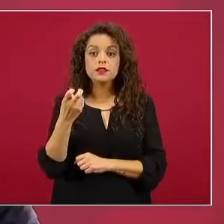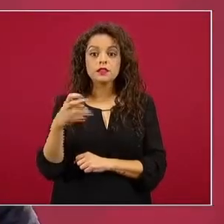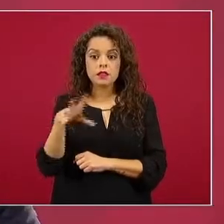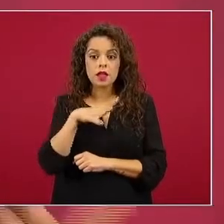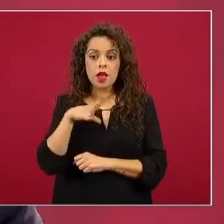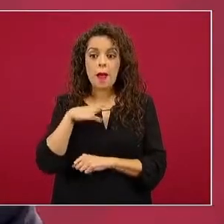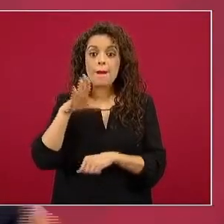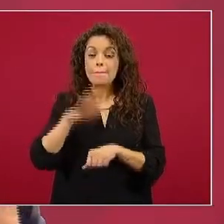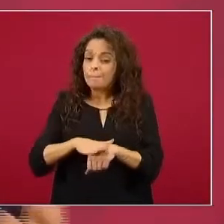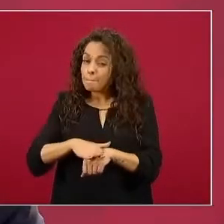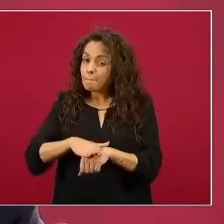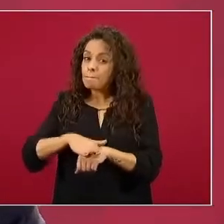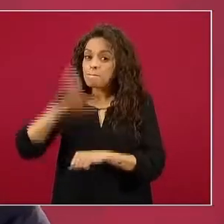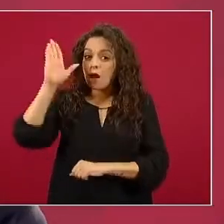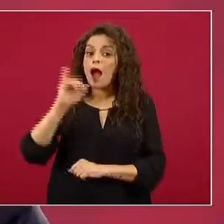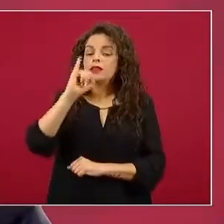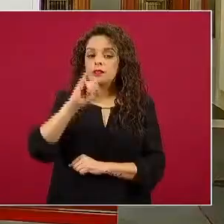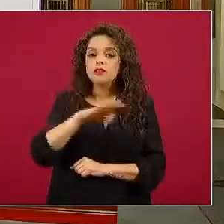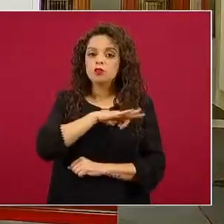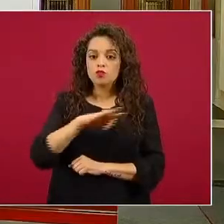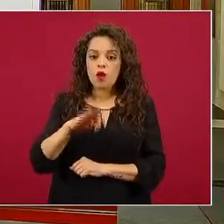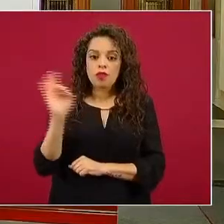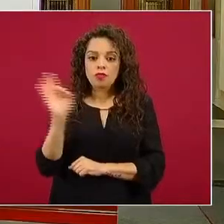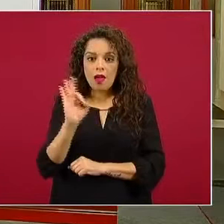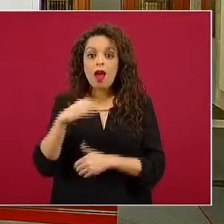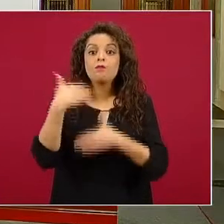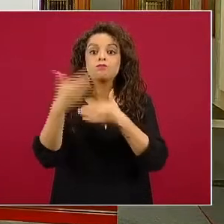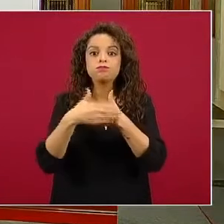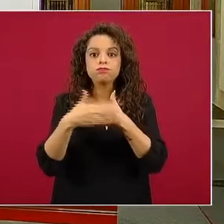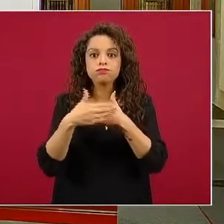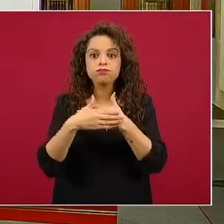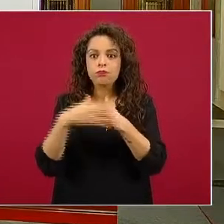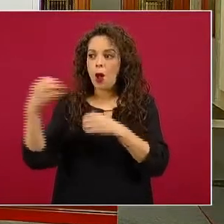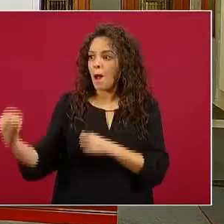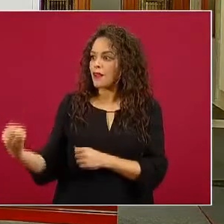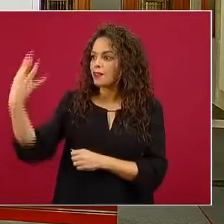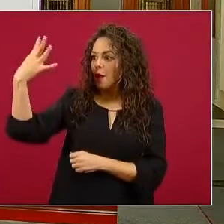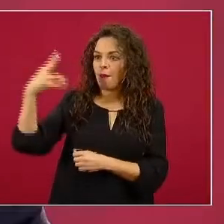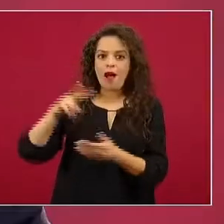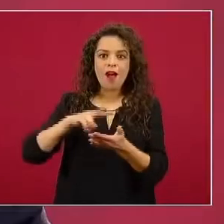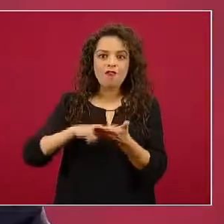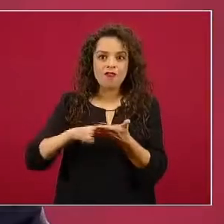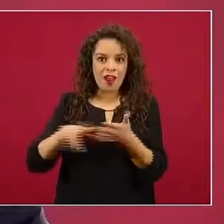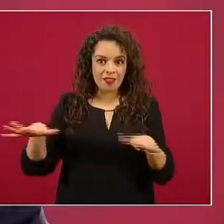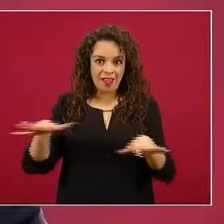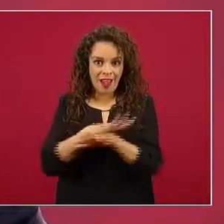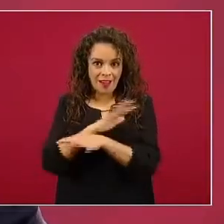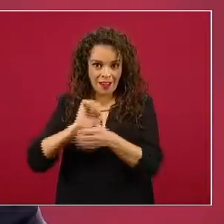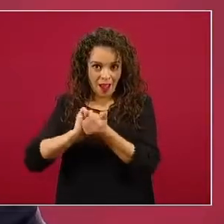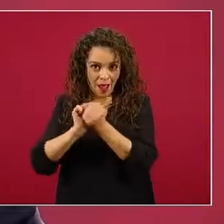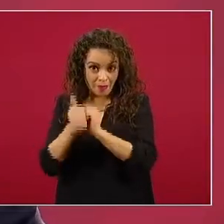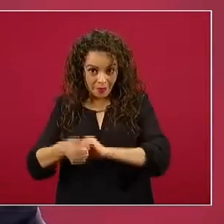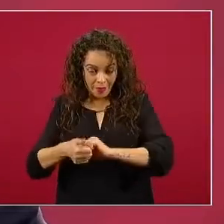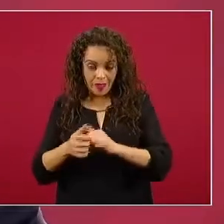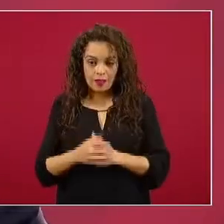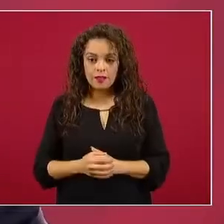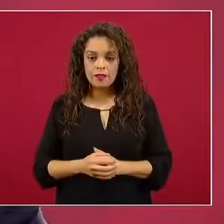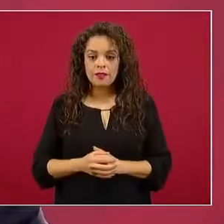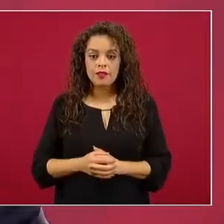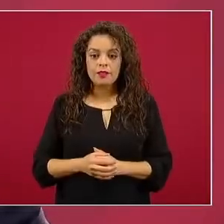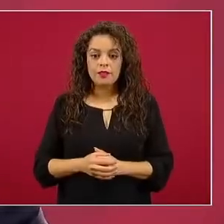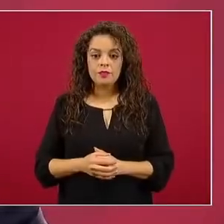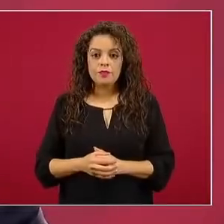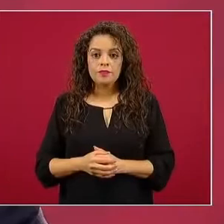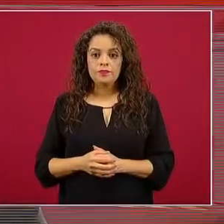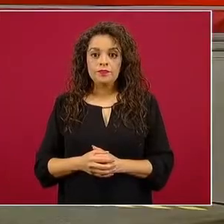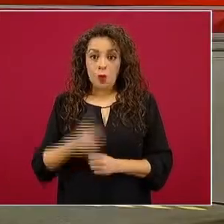mayor probabilidad de encontrar ya pronto un semáforo verde. No solamente